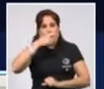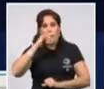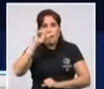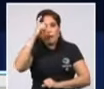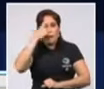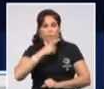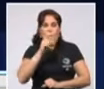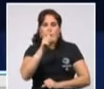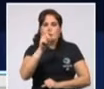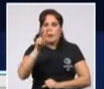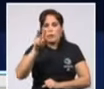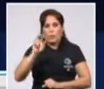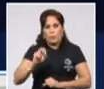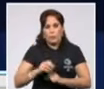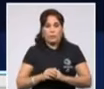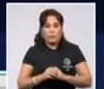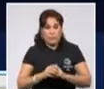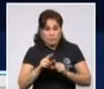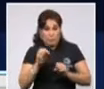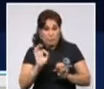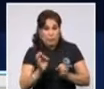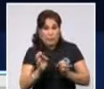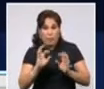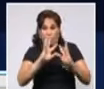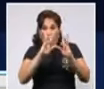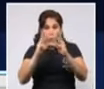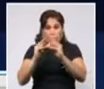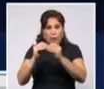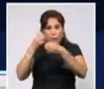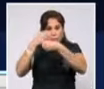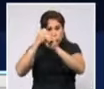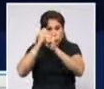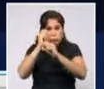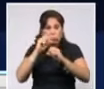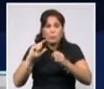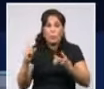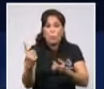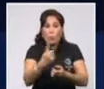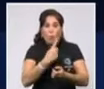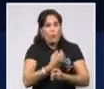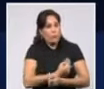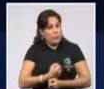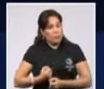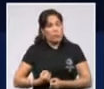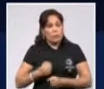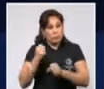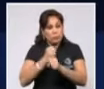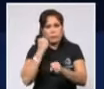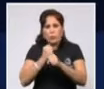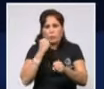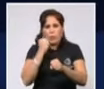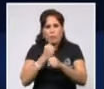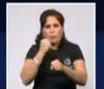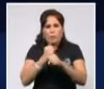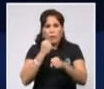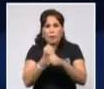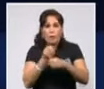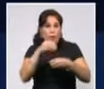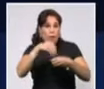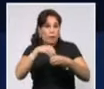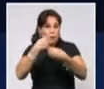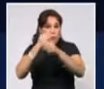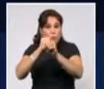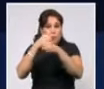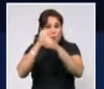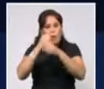120. Con esto se ve cómo hacen un esfuerzo todos nuestros laboratorios por procesar el